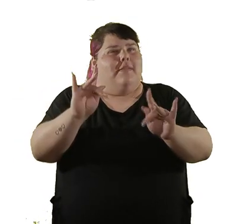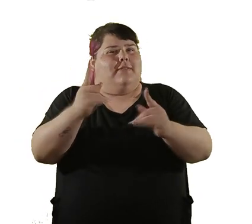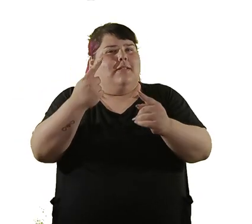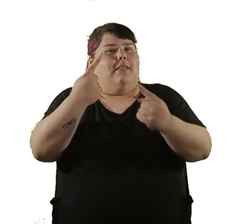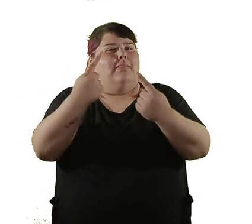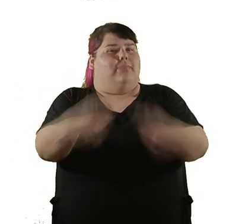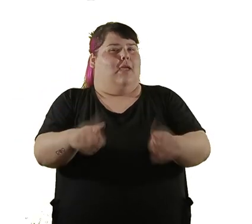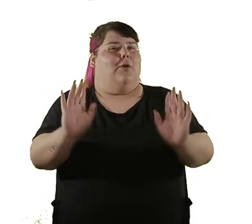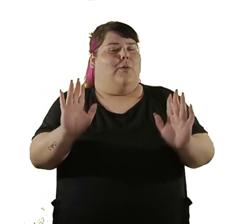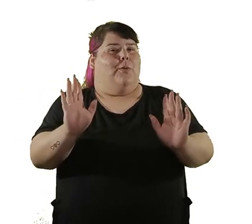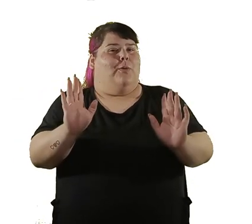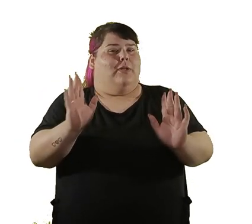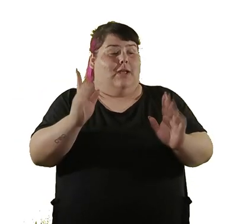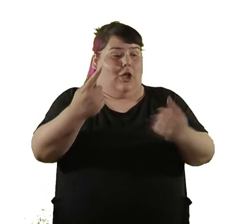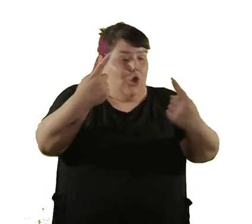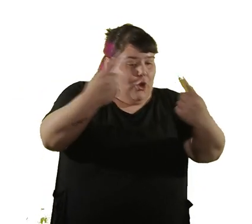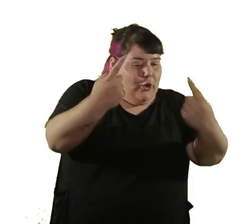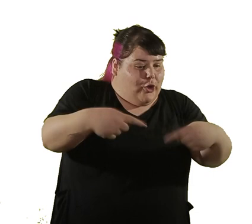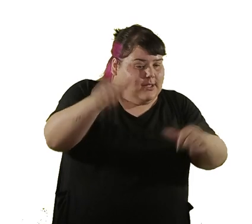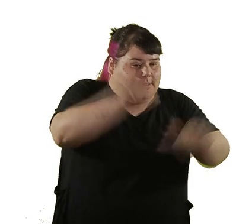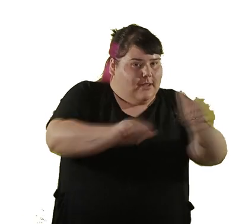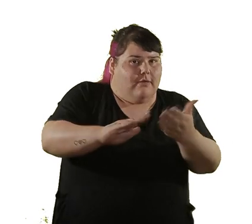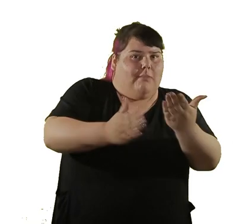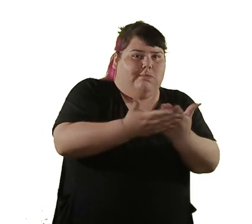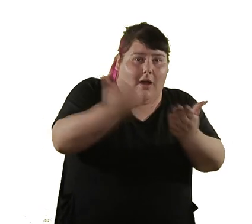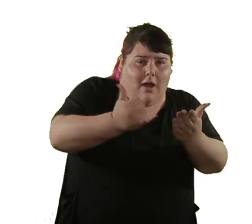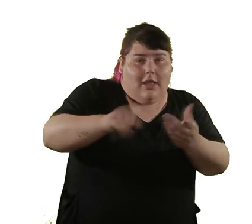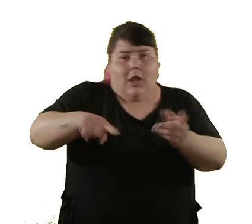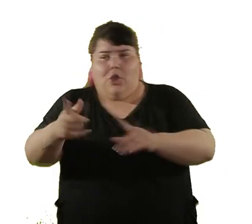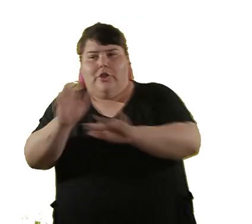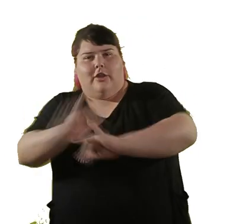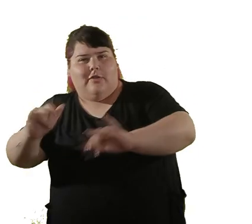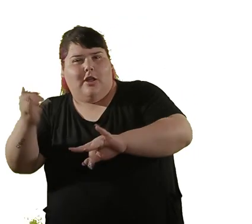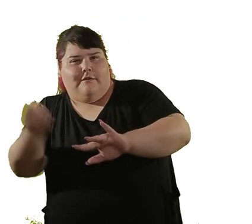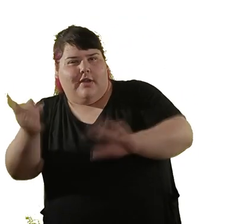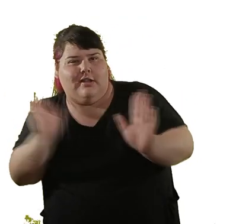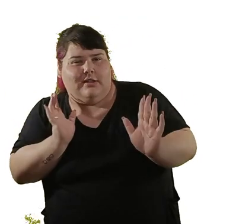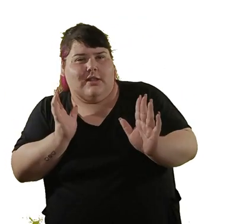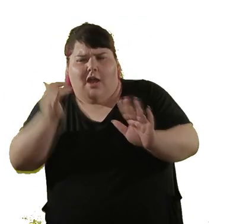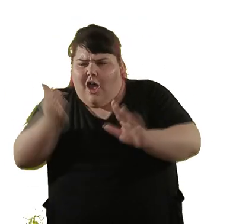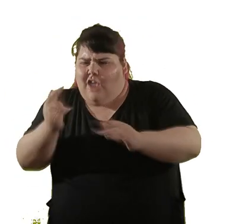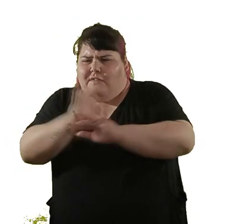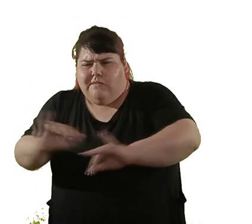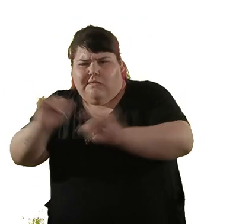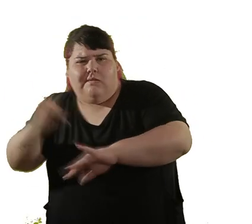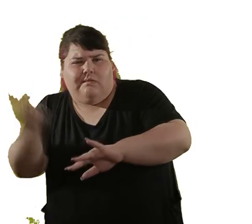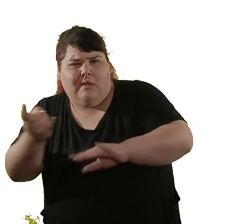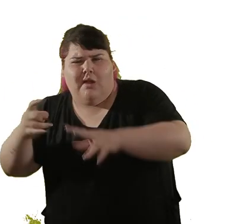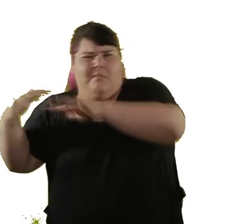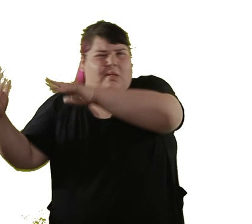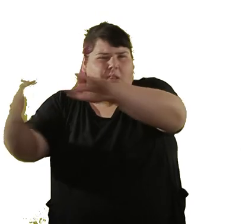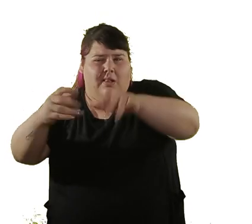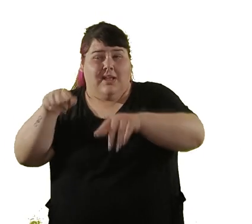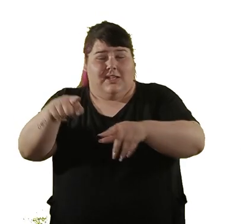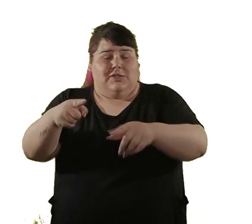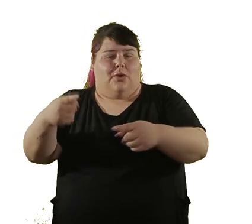lo que podríamos decir es científicamente correcto de lo que no. Entonces hay mucha fake news y hay mucha desinformación. Entonces creo que eso también es